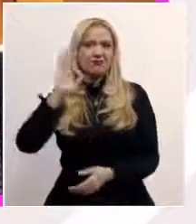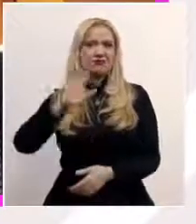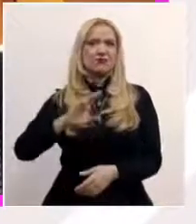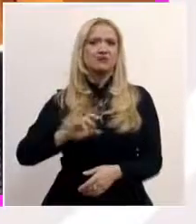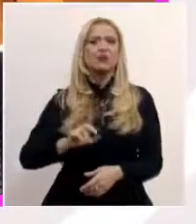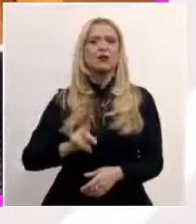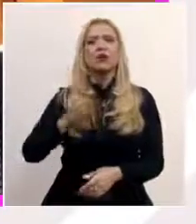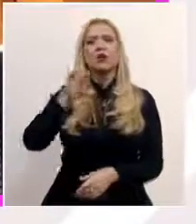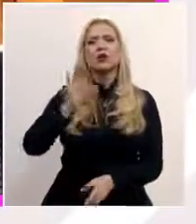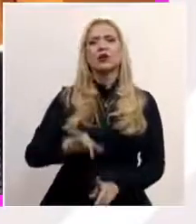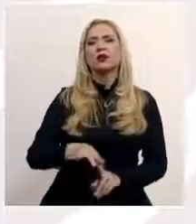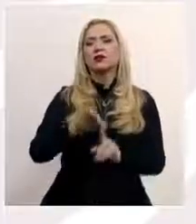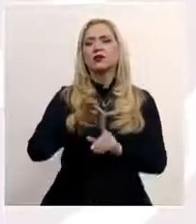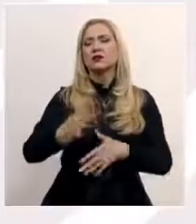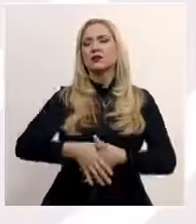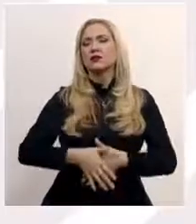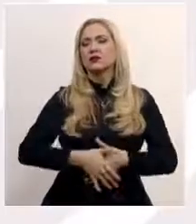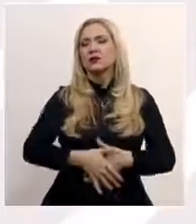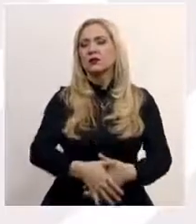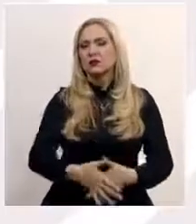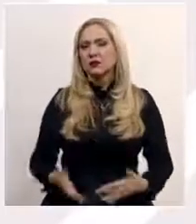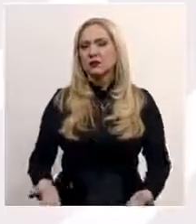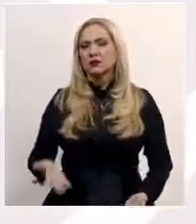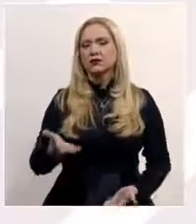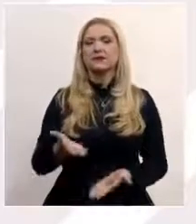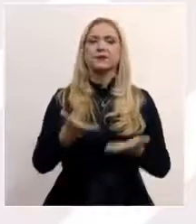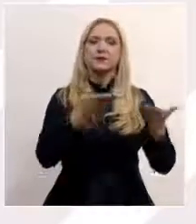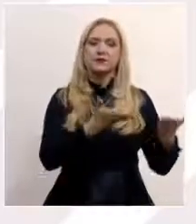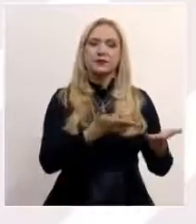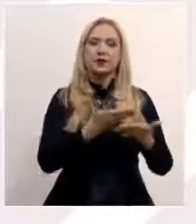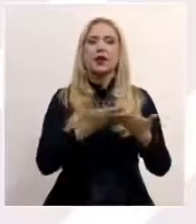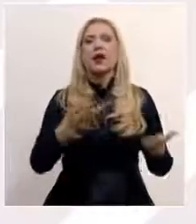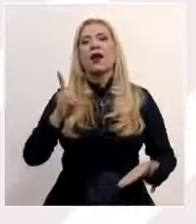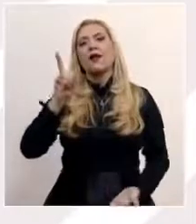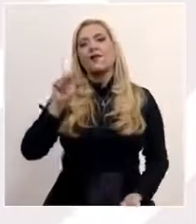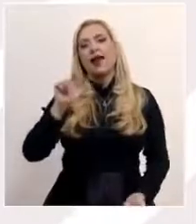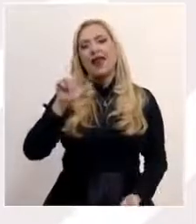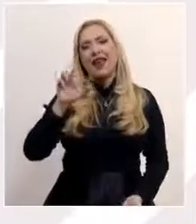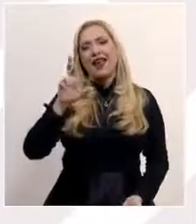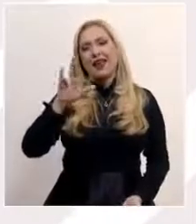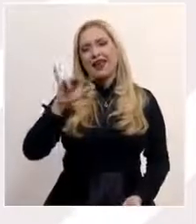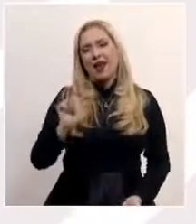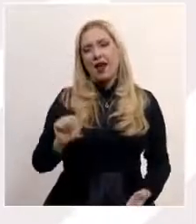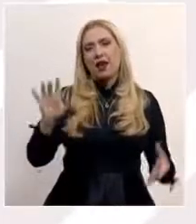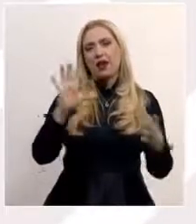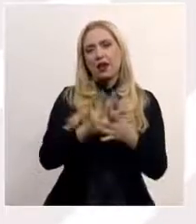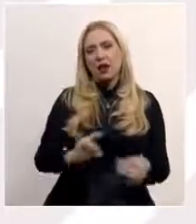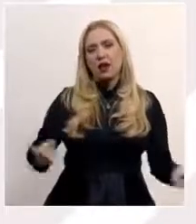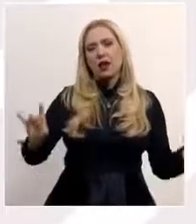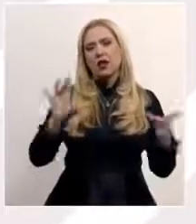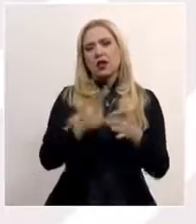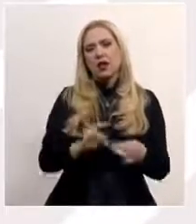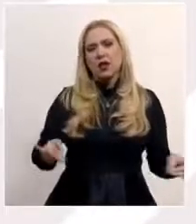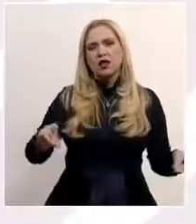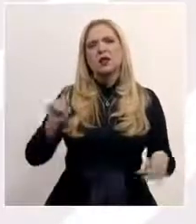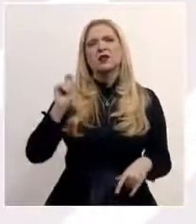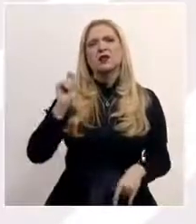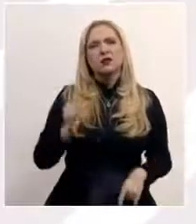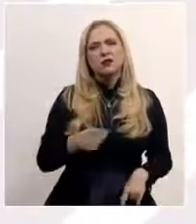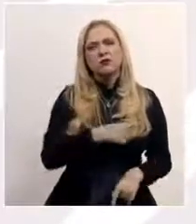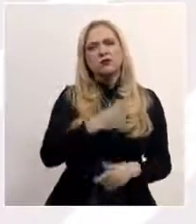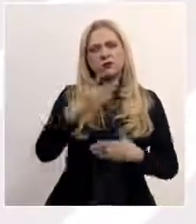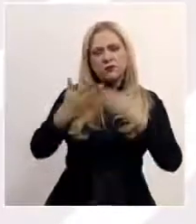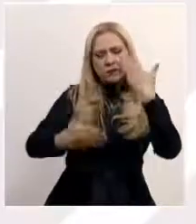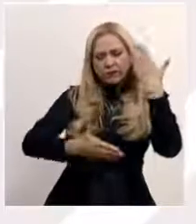justo sobre este tema, Valeria, bueno, pues nos va a platicar sobre este estudio que han hecho desde el Early Institute y en donde más